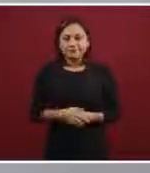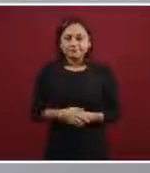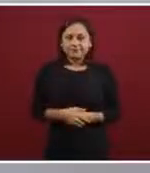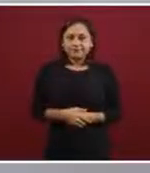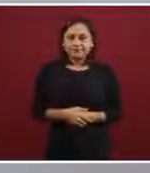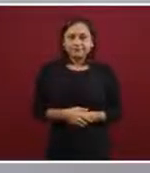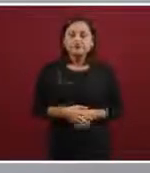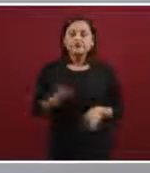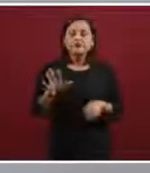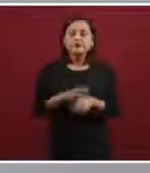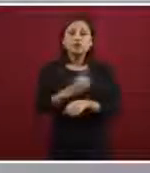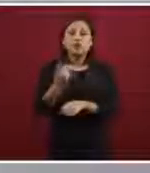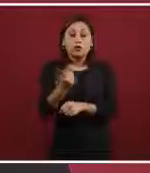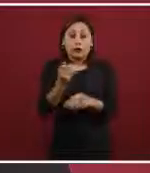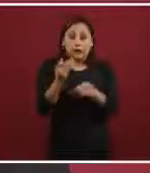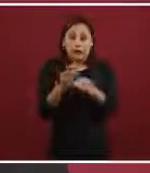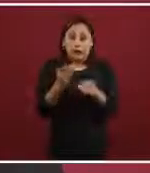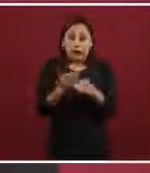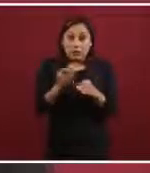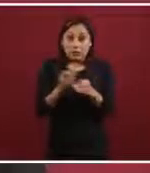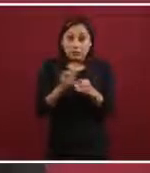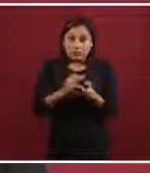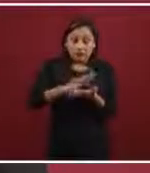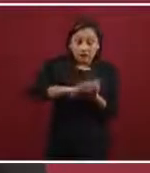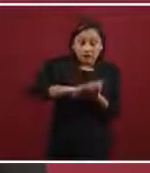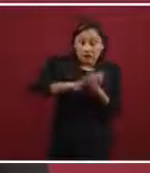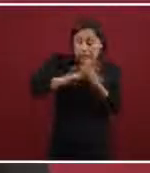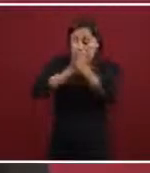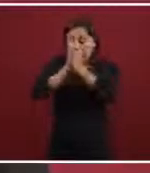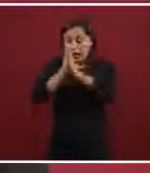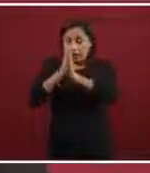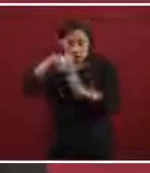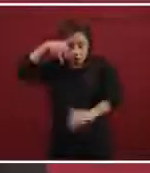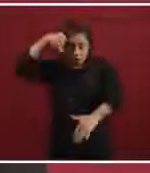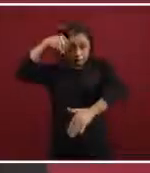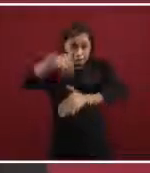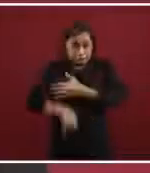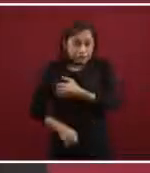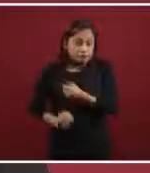son nuevas condiciones nueva política